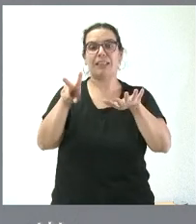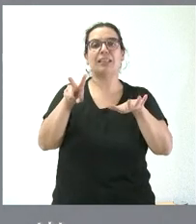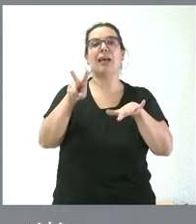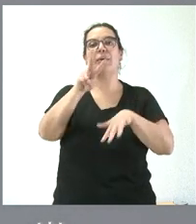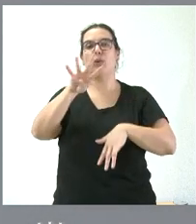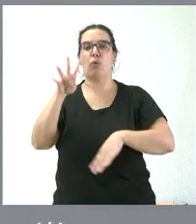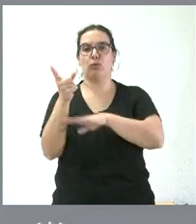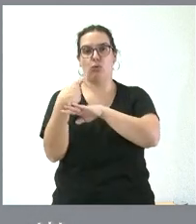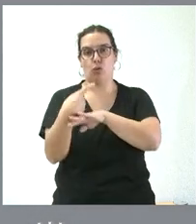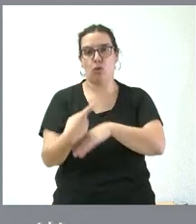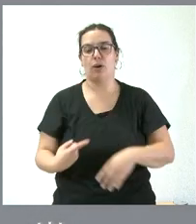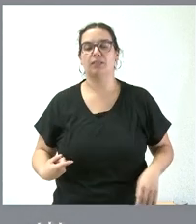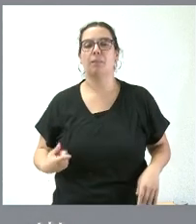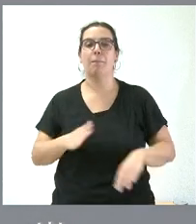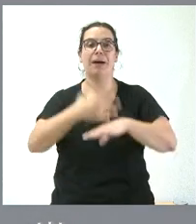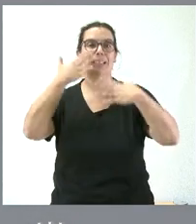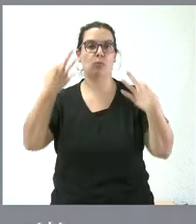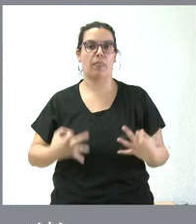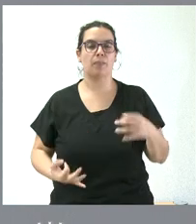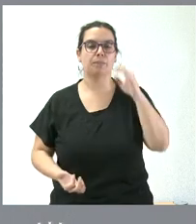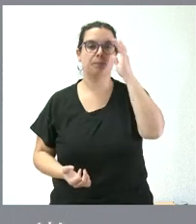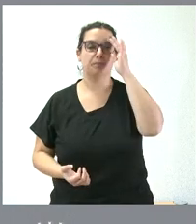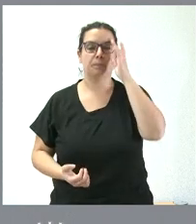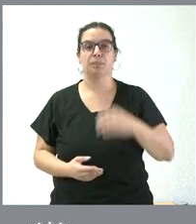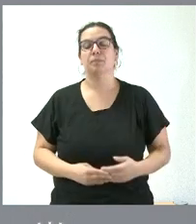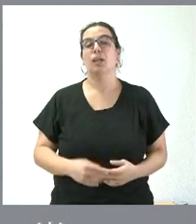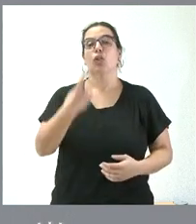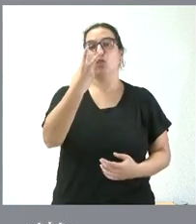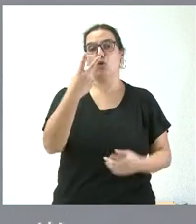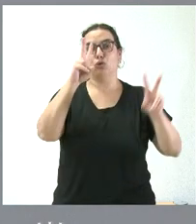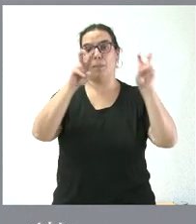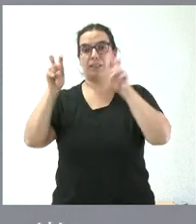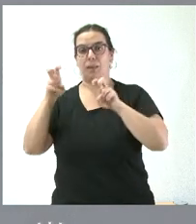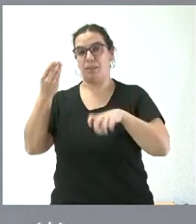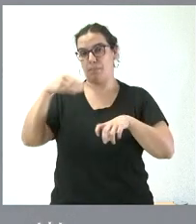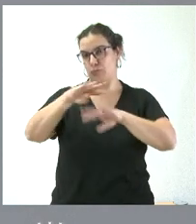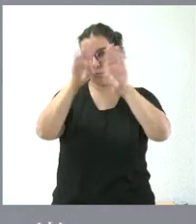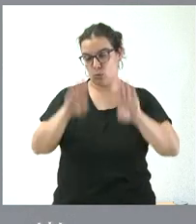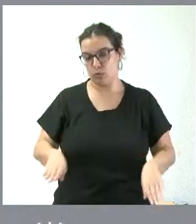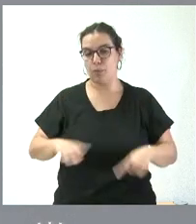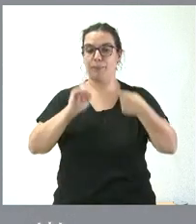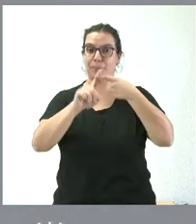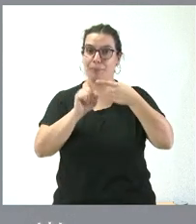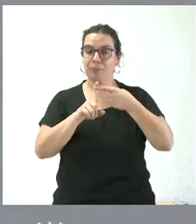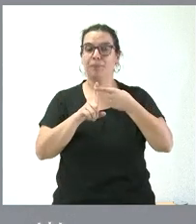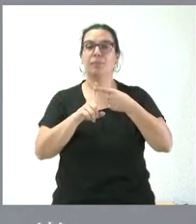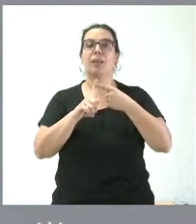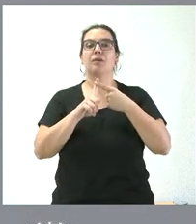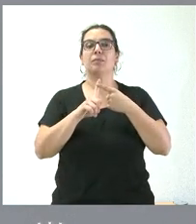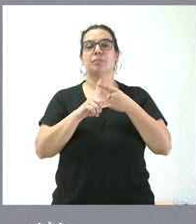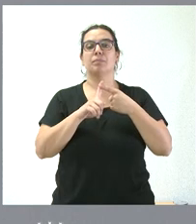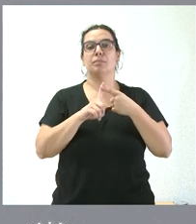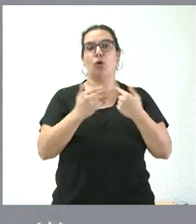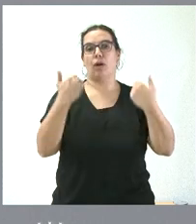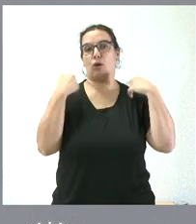al día en cuestiones de seguridad dos iciones más ya por concluir una primera relativa a nombramientos